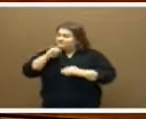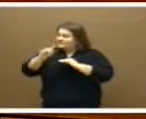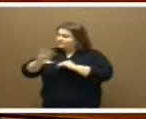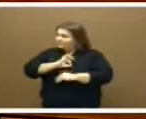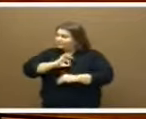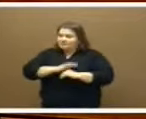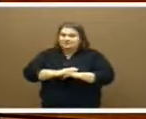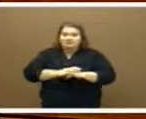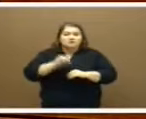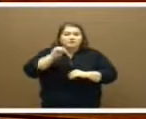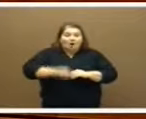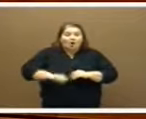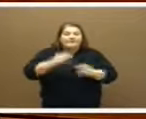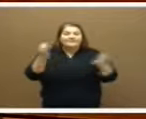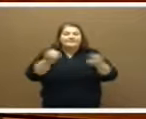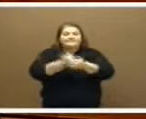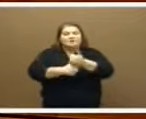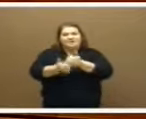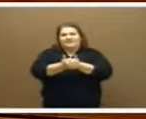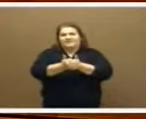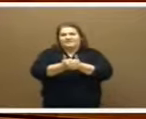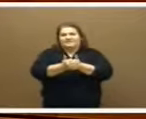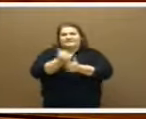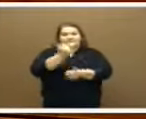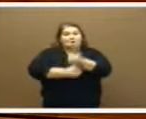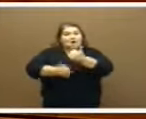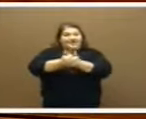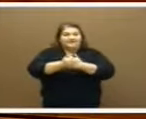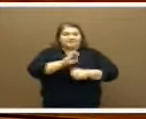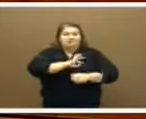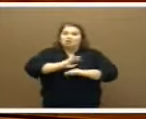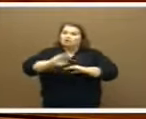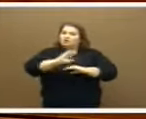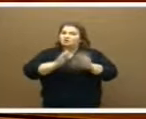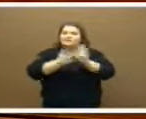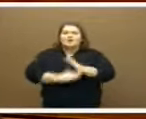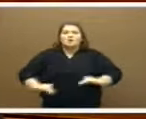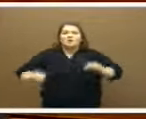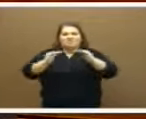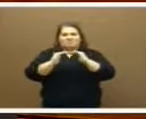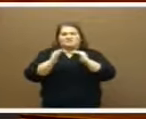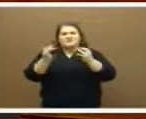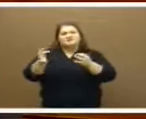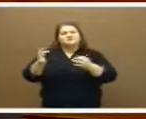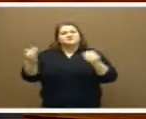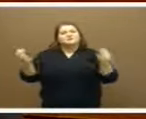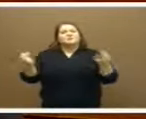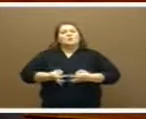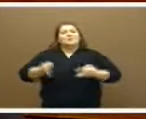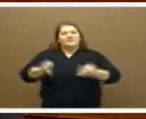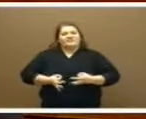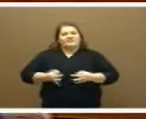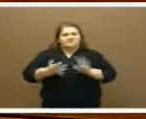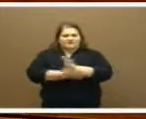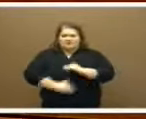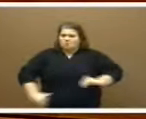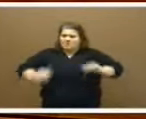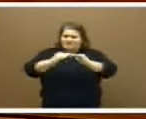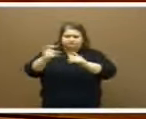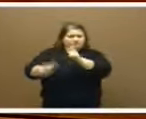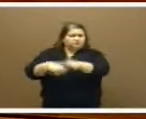señorías. Debe de haber una prioridad. Y la prioridad, señor consejero, es igualdad y seguridad. Igualdad para todos